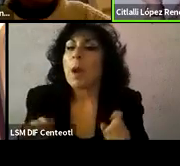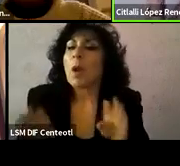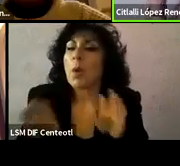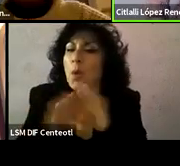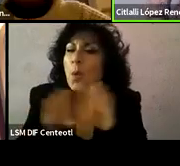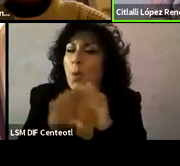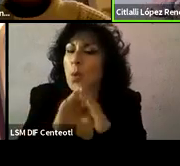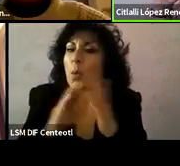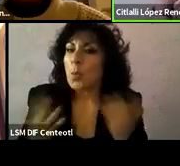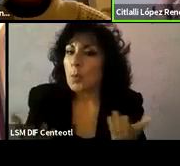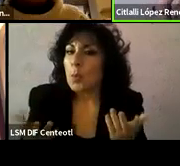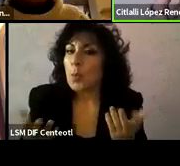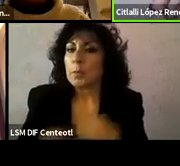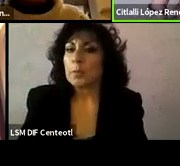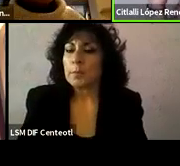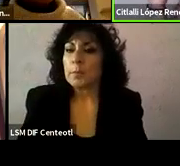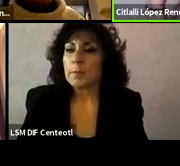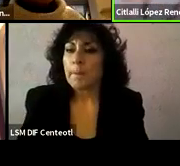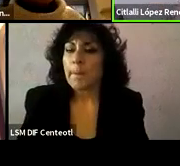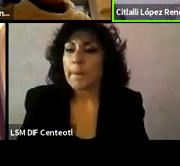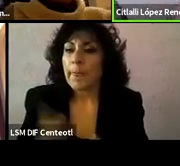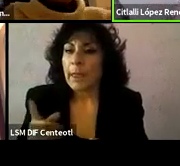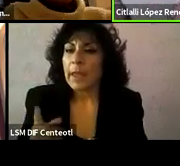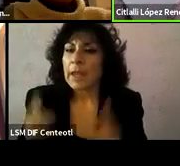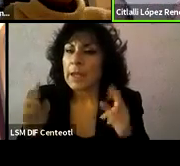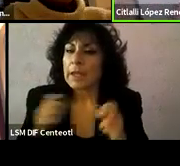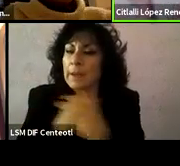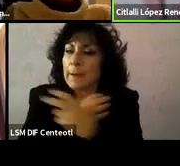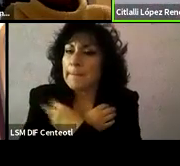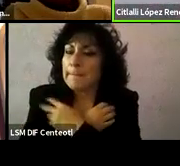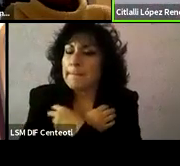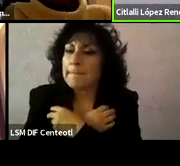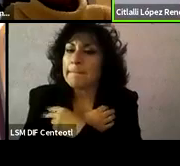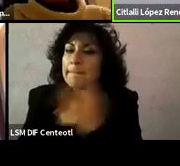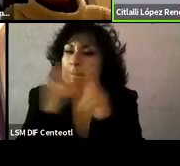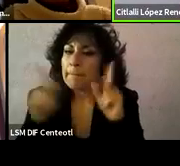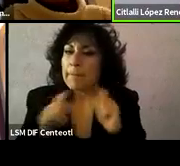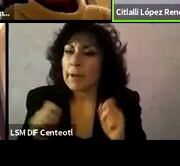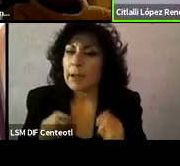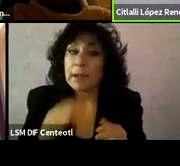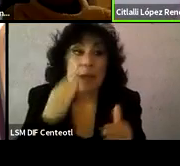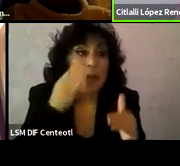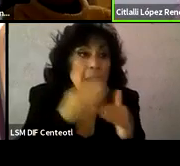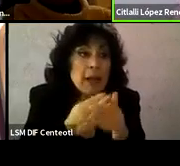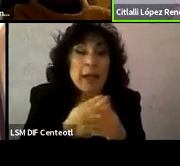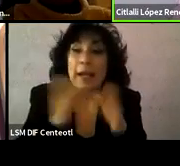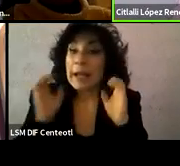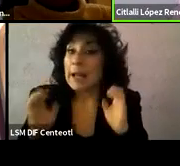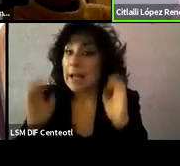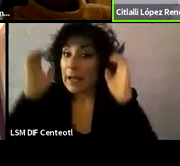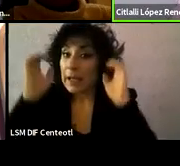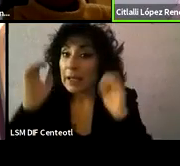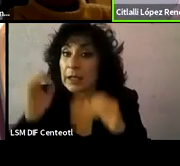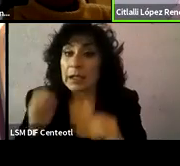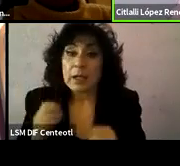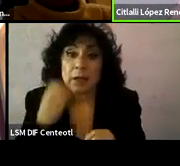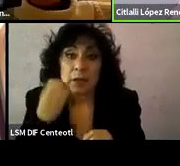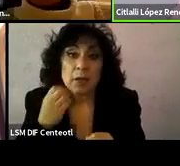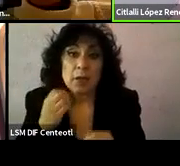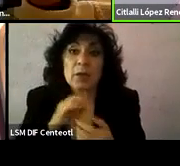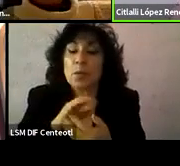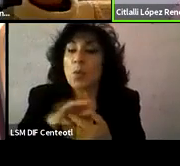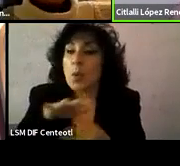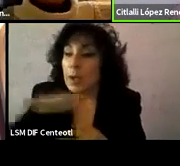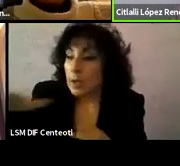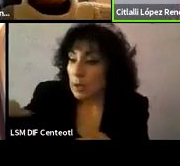de la educación para la paz incluso tiene que impactar el espacio físico, ¿no? Los tiempos escolares, tiene que haber tiempos